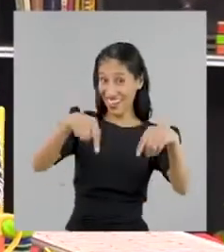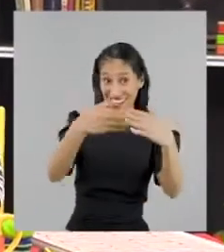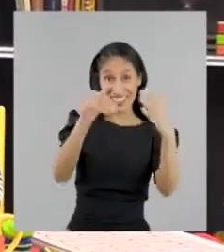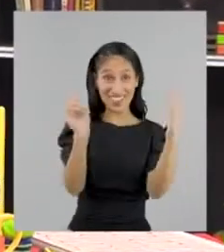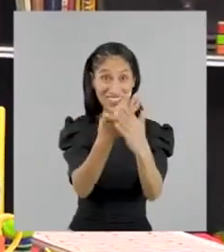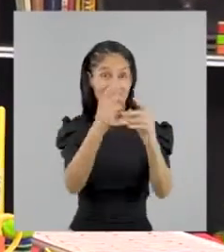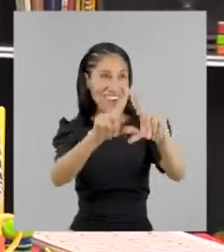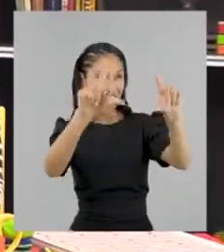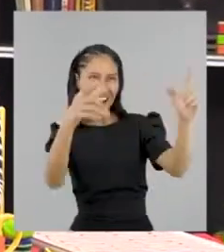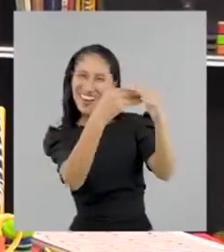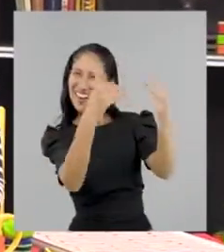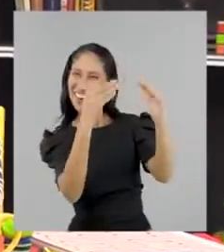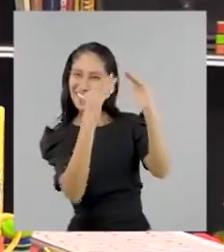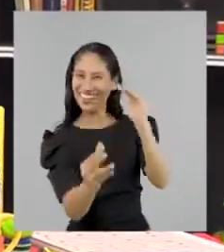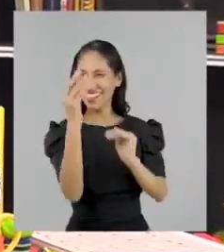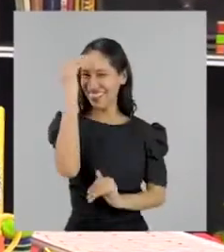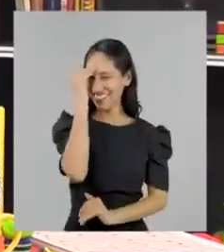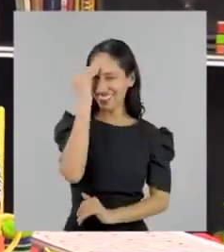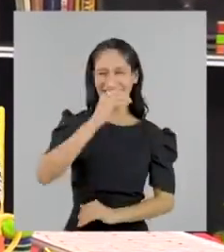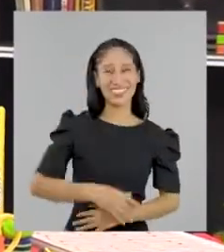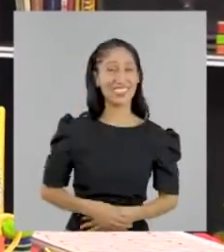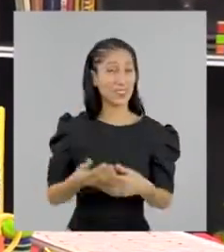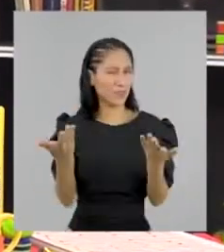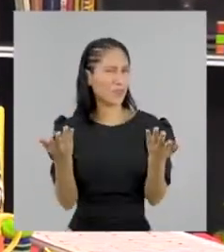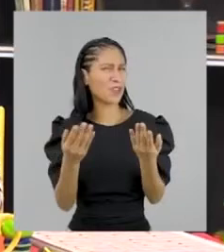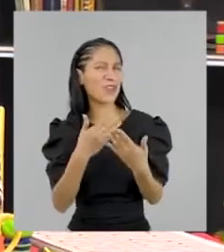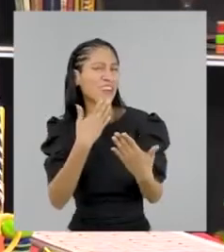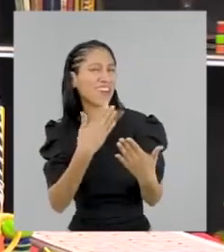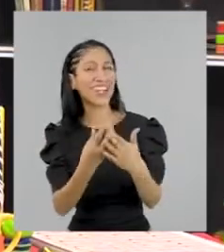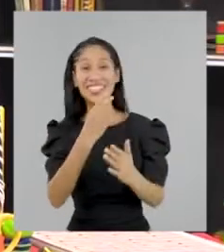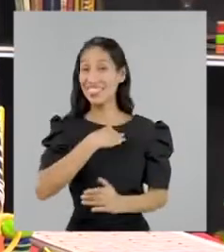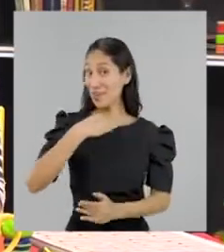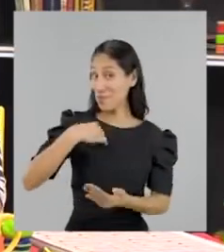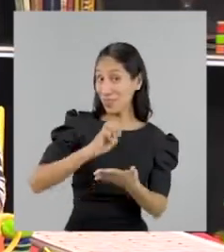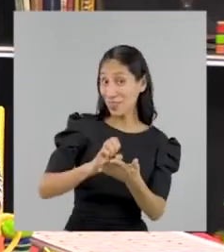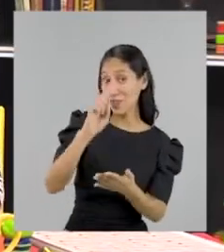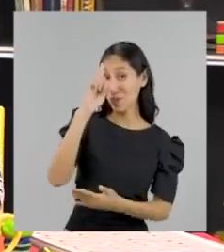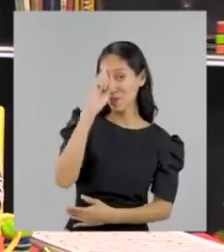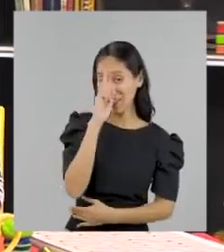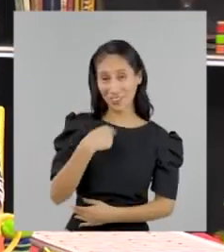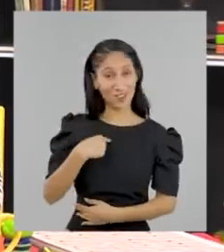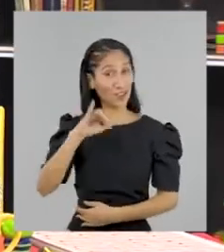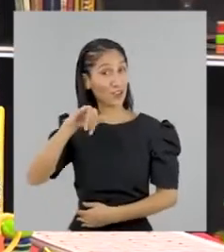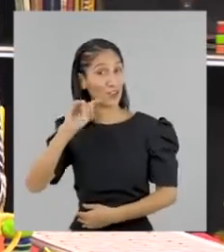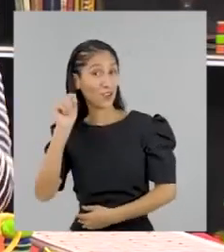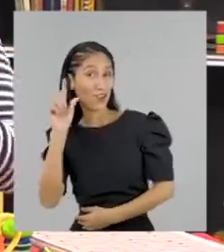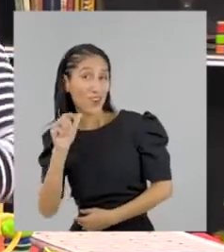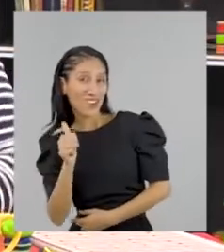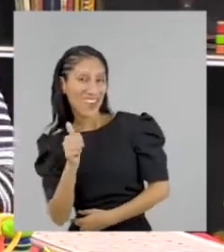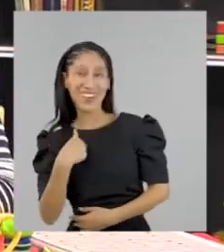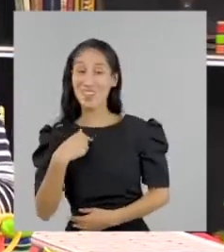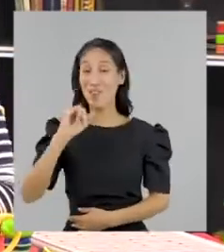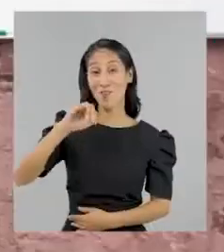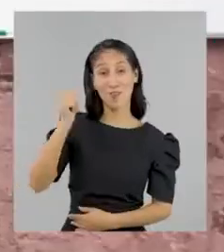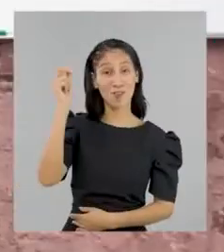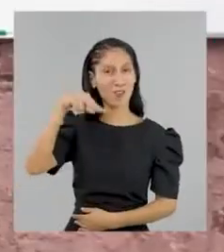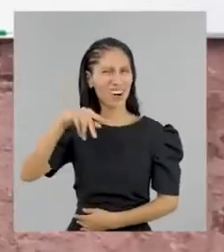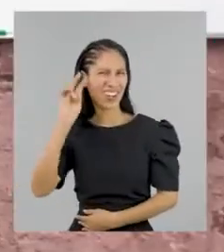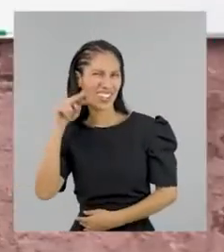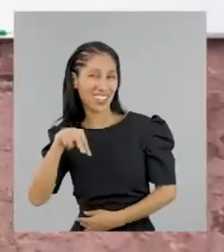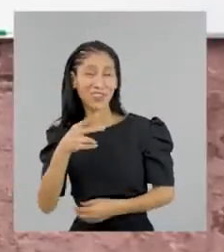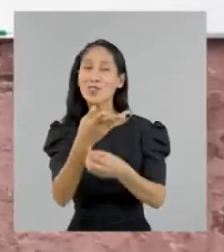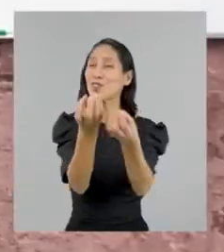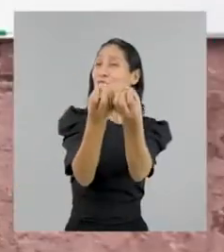y bienvenidos a este nuevo programa de la Aprendo en Casa, una iniciativa del Ministerio de Educación. Yo soy Julia. Y yo